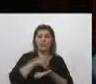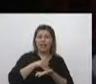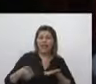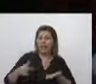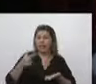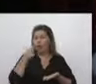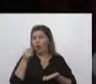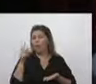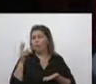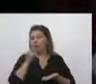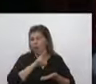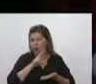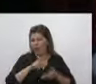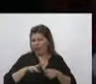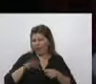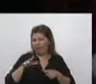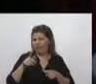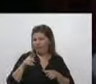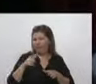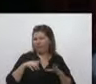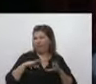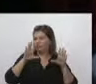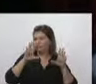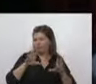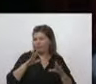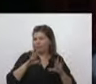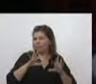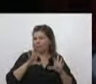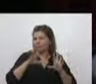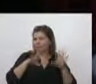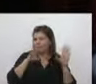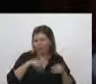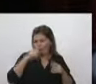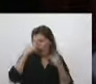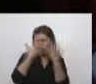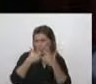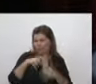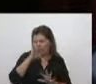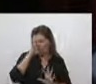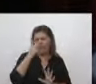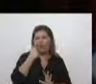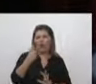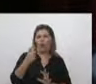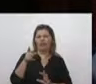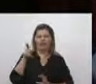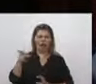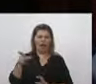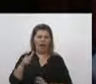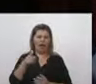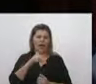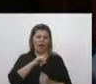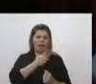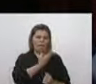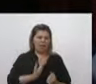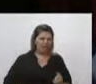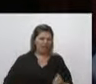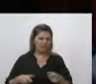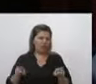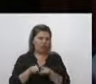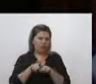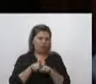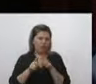del kirchnerismo y otros, digamos, senadores provinciales y también algún radical, atención, que va a votar en contra del